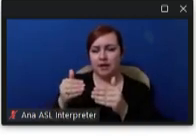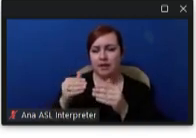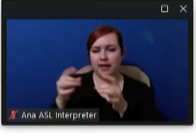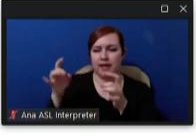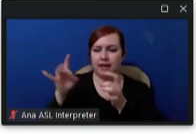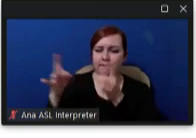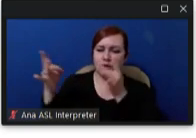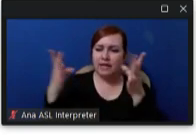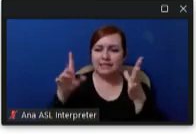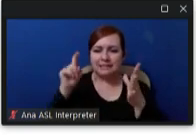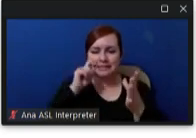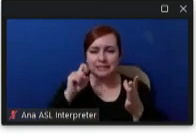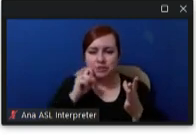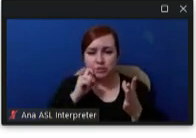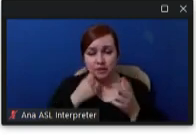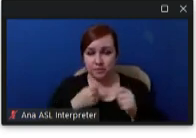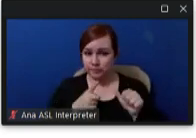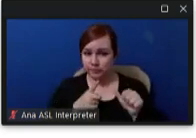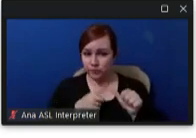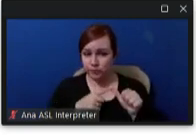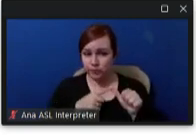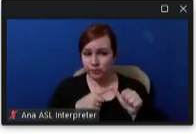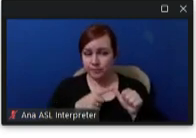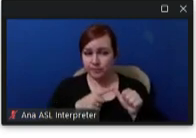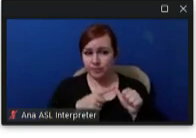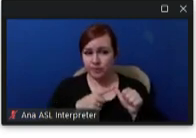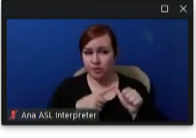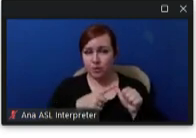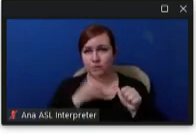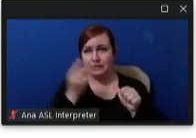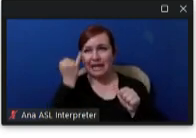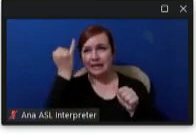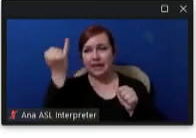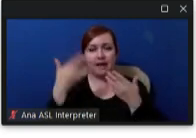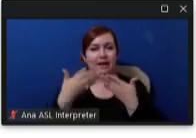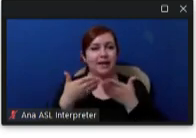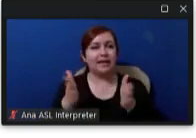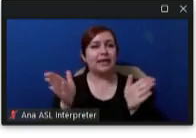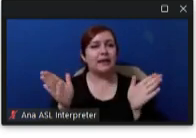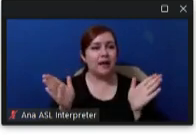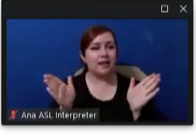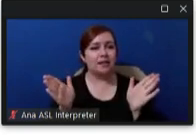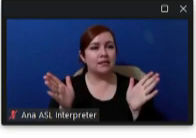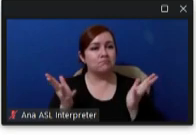es, uno, una idea general de cómo,